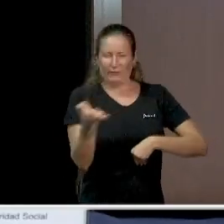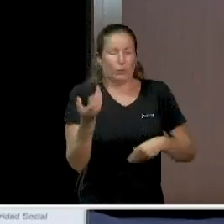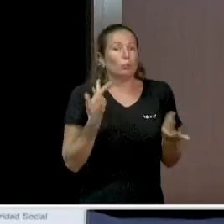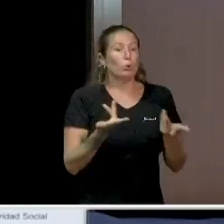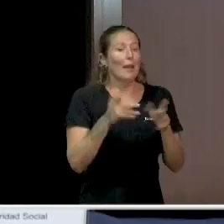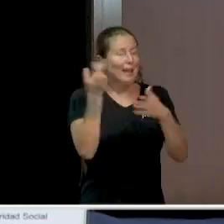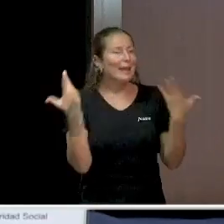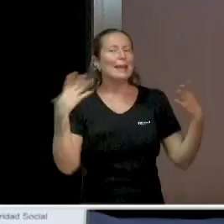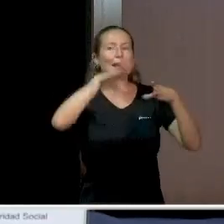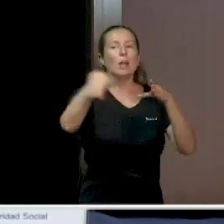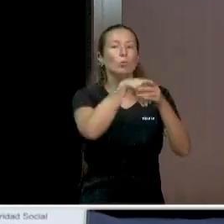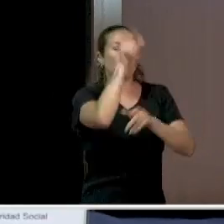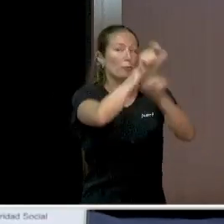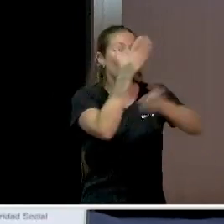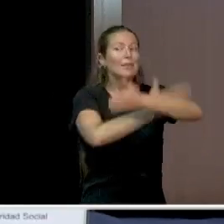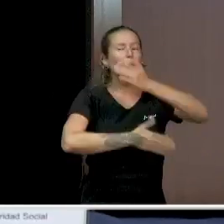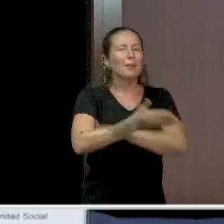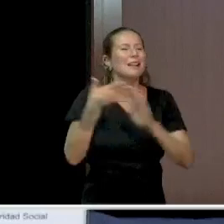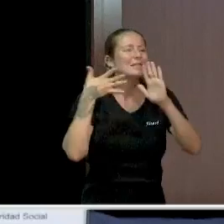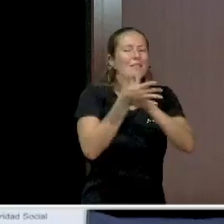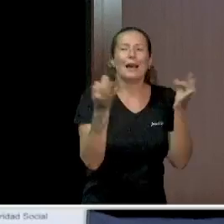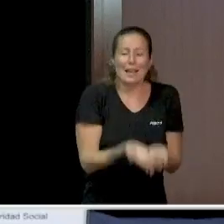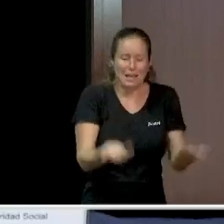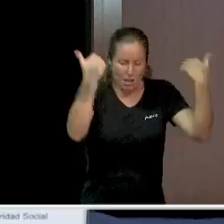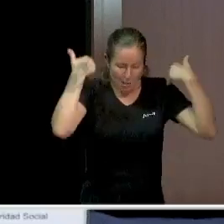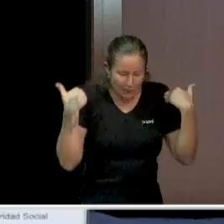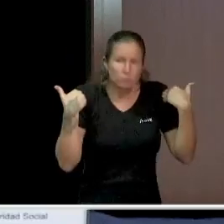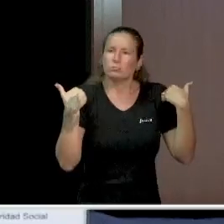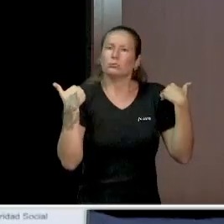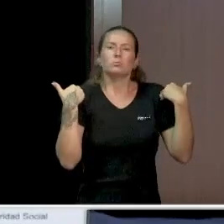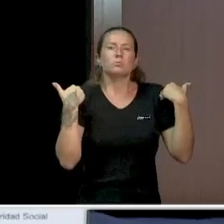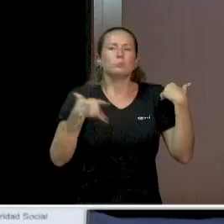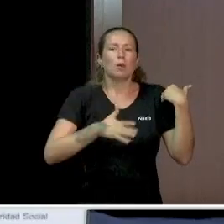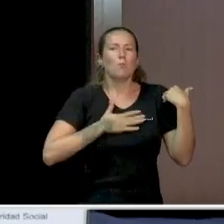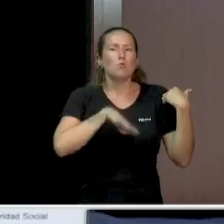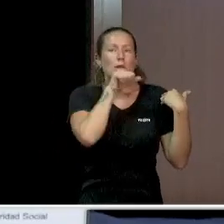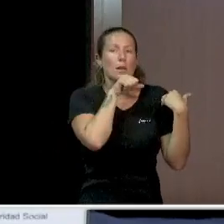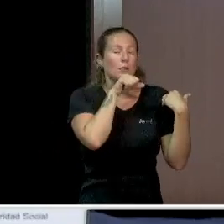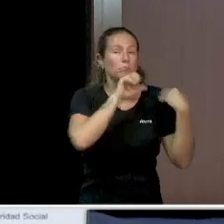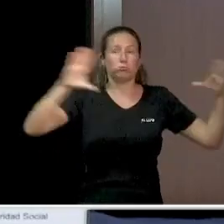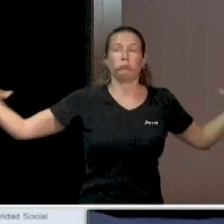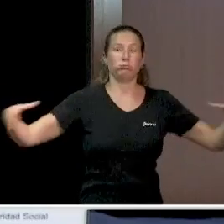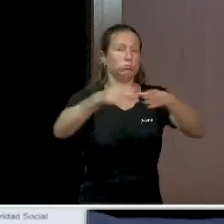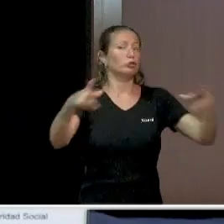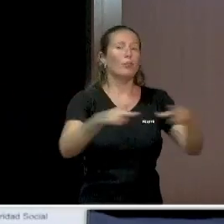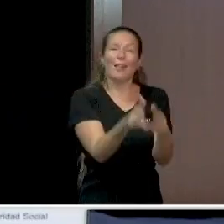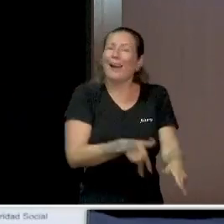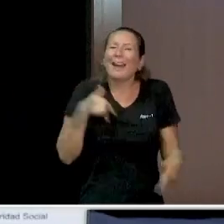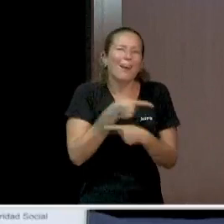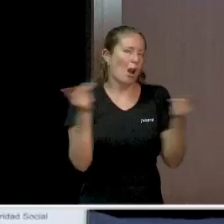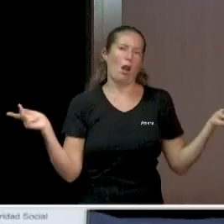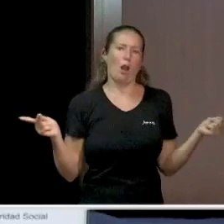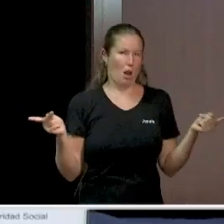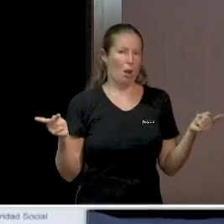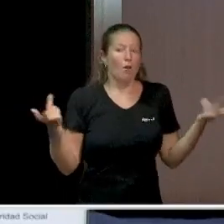de las personas con discapacidad es una responsabilidad y un trabajo que compete al conjunto de la sociedad. Y esta es una